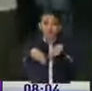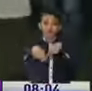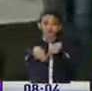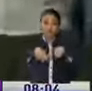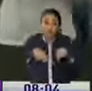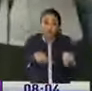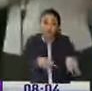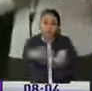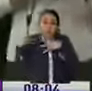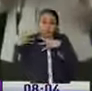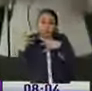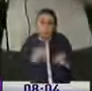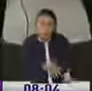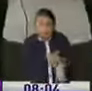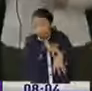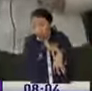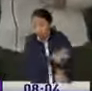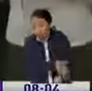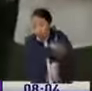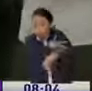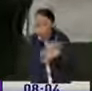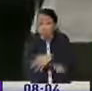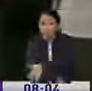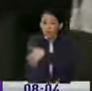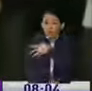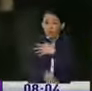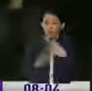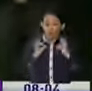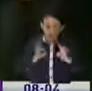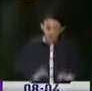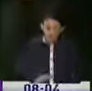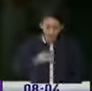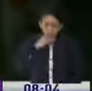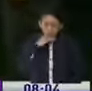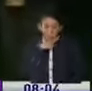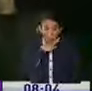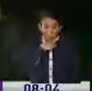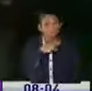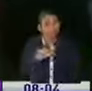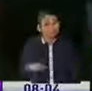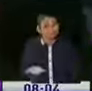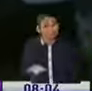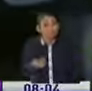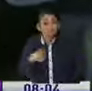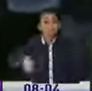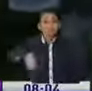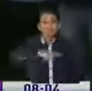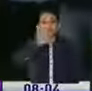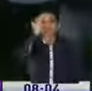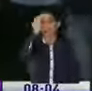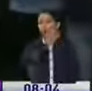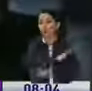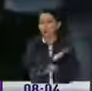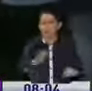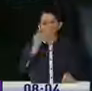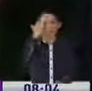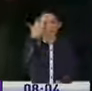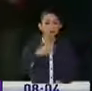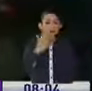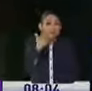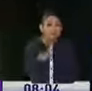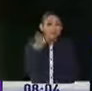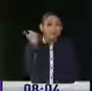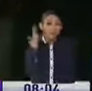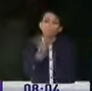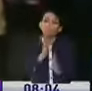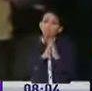se mojan, se enlodan sus uniformes cuando llueve. Así que ellos están preocupados, dicen que hace bastante tiempo ya